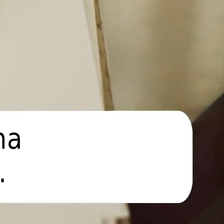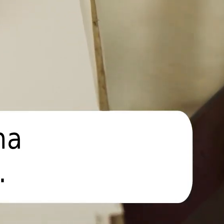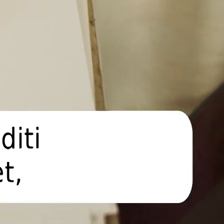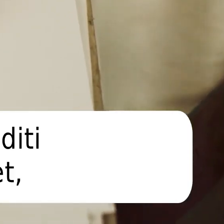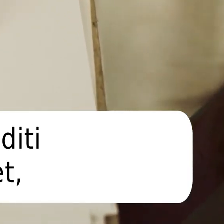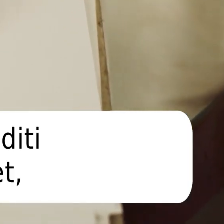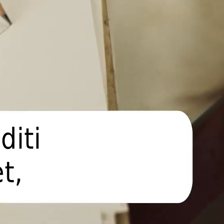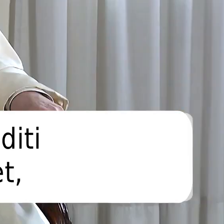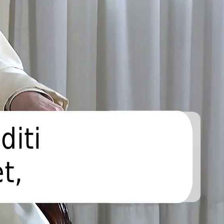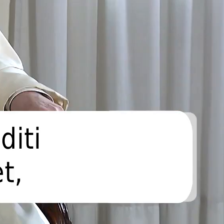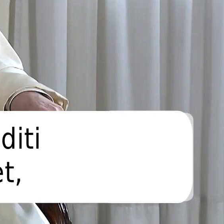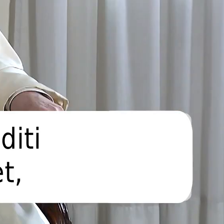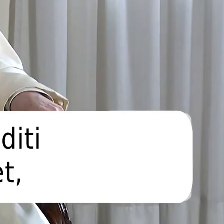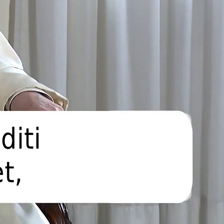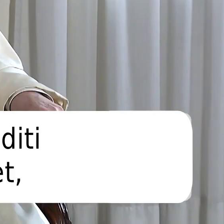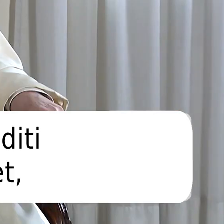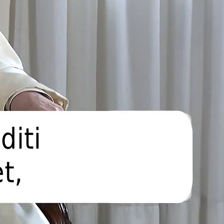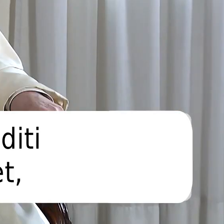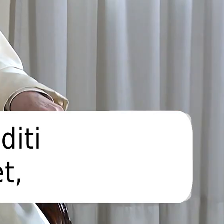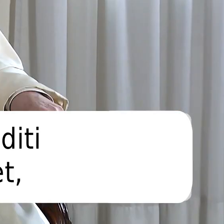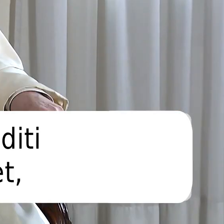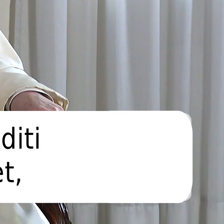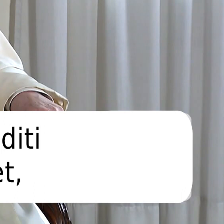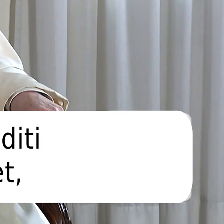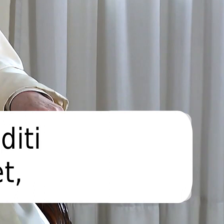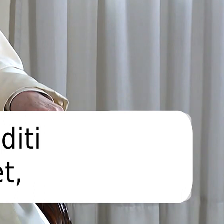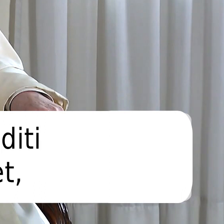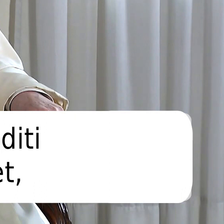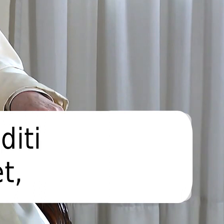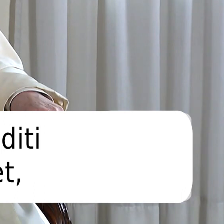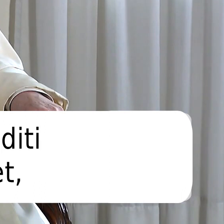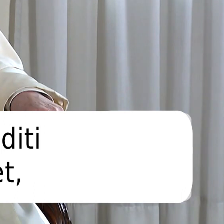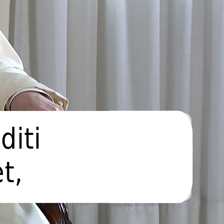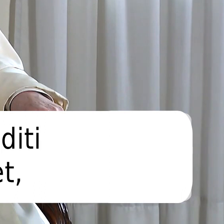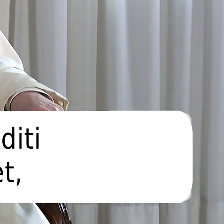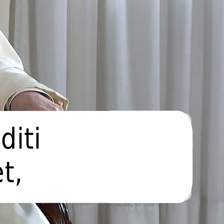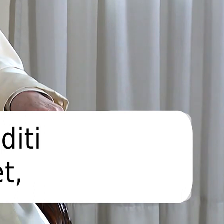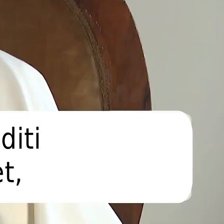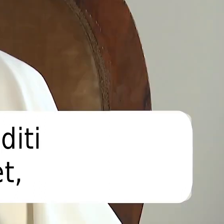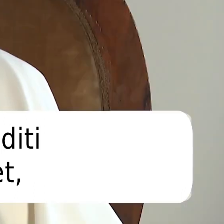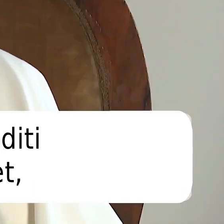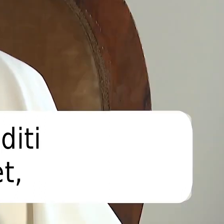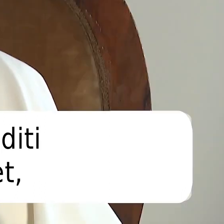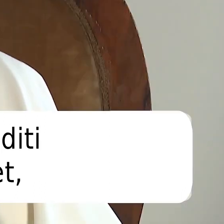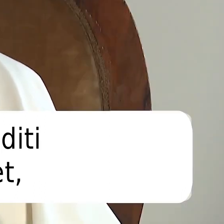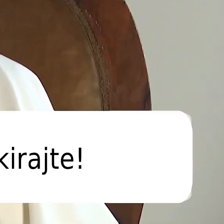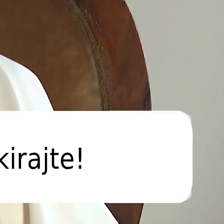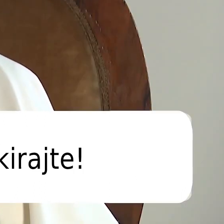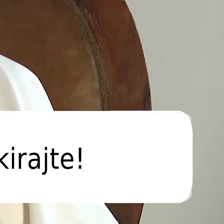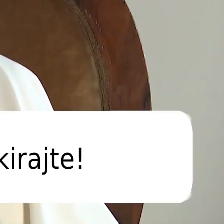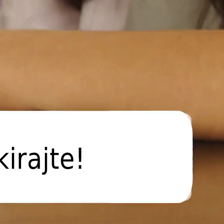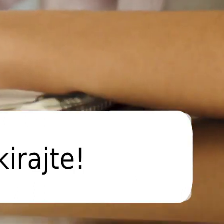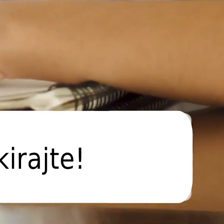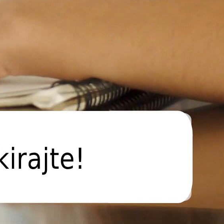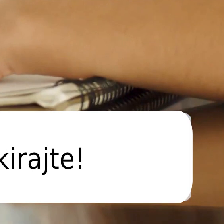Señor. Ustedes, los jóvenes, que quieren construir algo nuevo, un mundo mejor, sigan